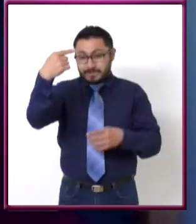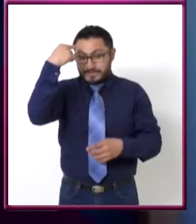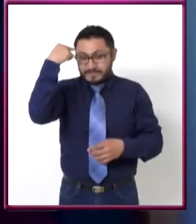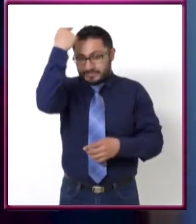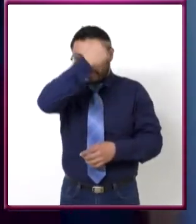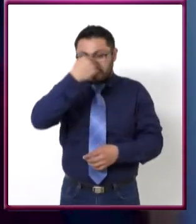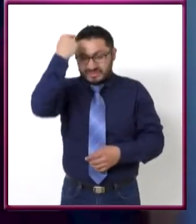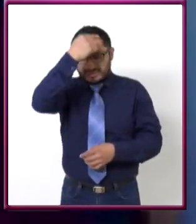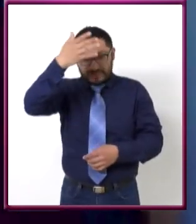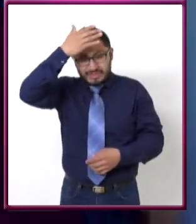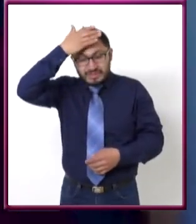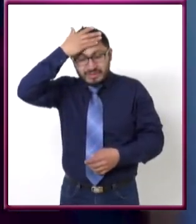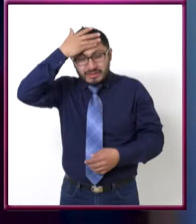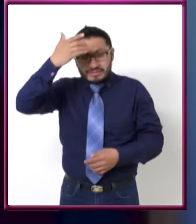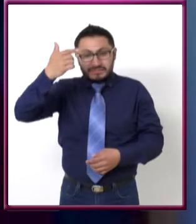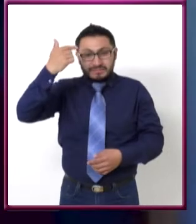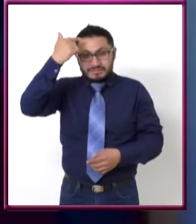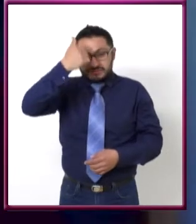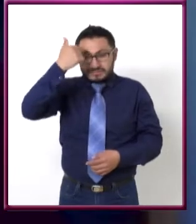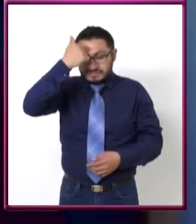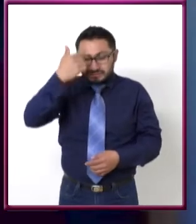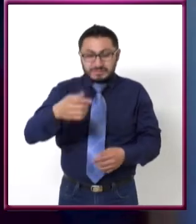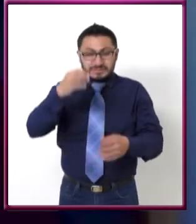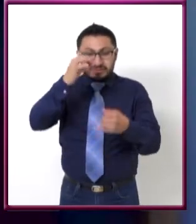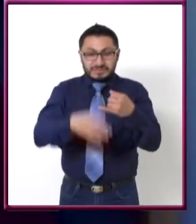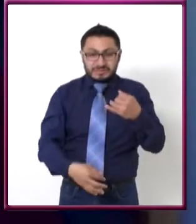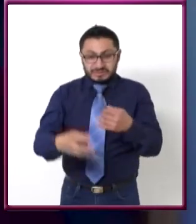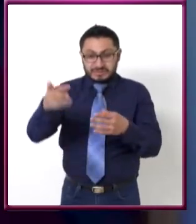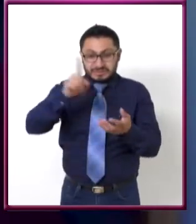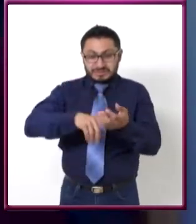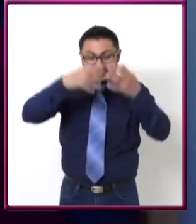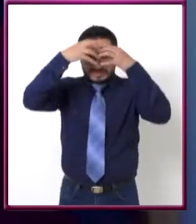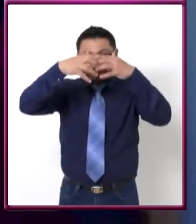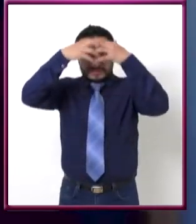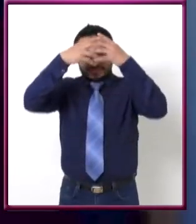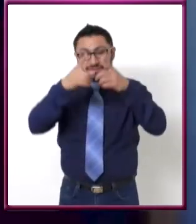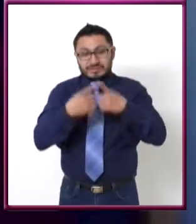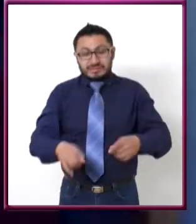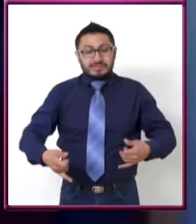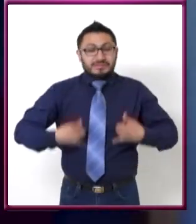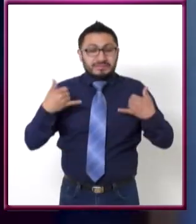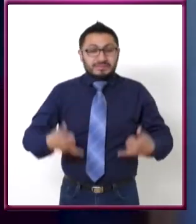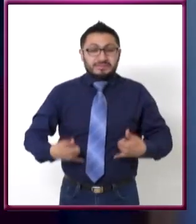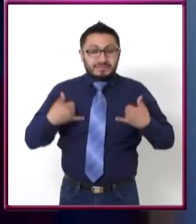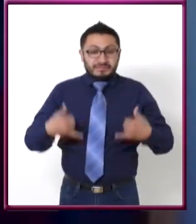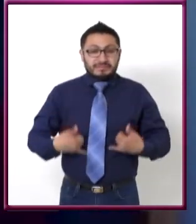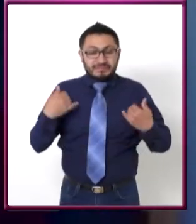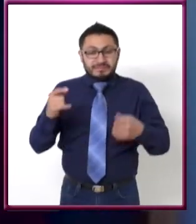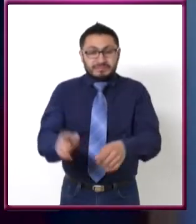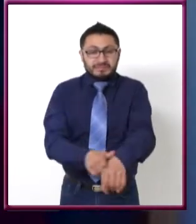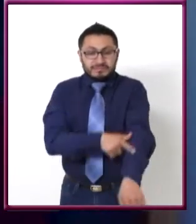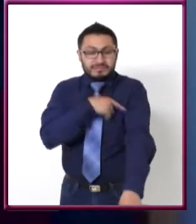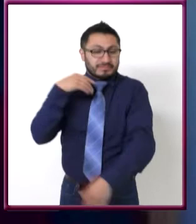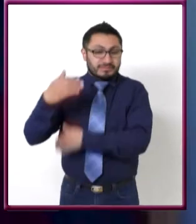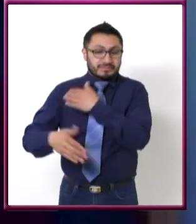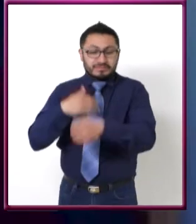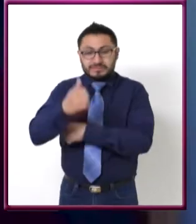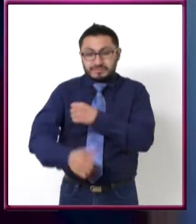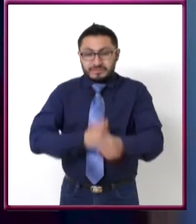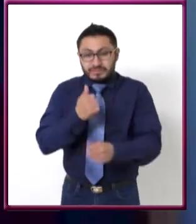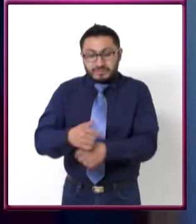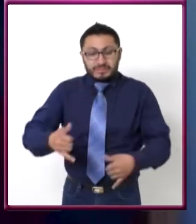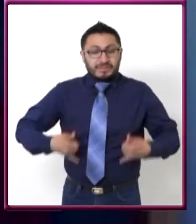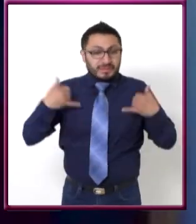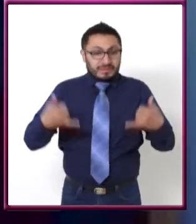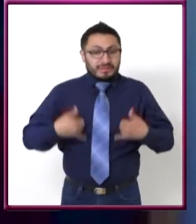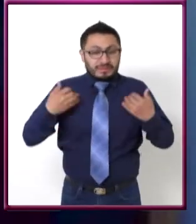parte prefrontal y que es la parte última de nuestro cerebro que se desarrolla en la adolescencia, a lo largo de los años